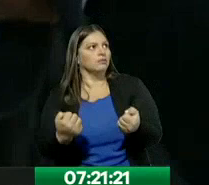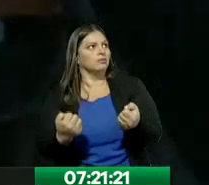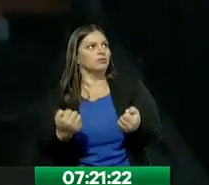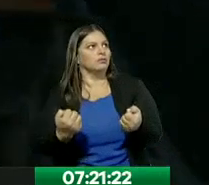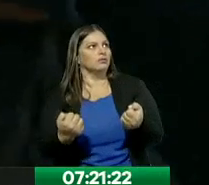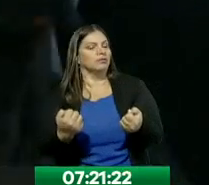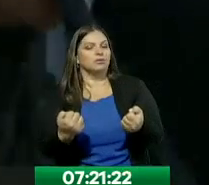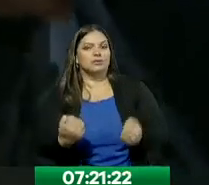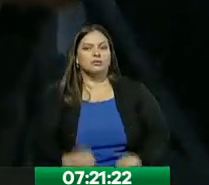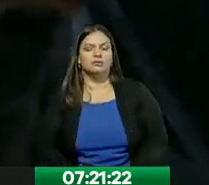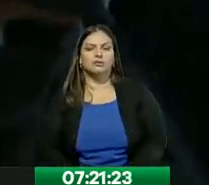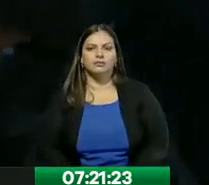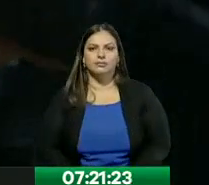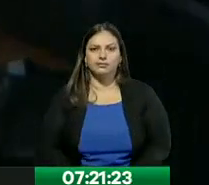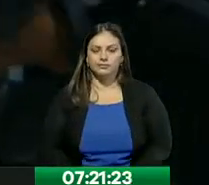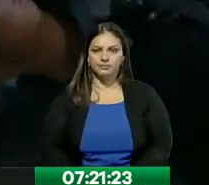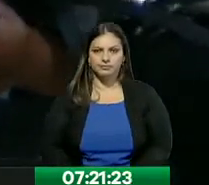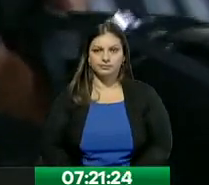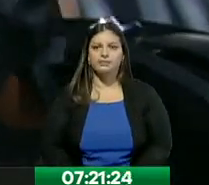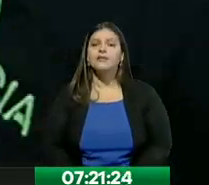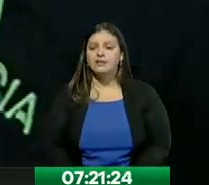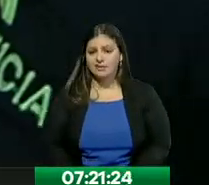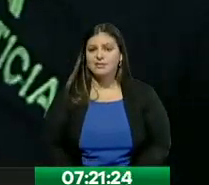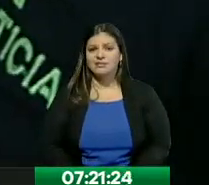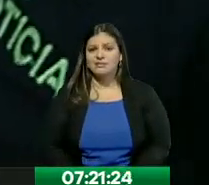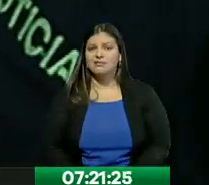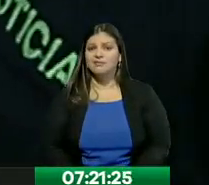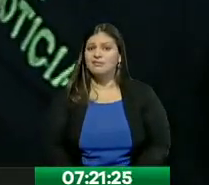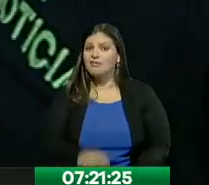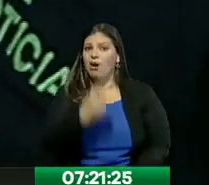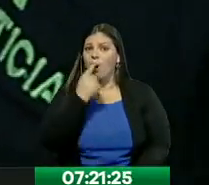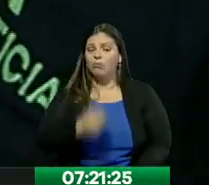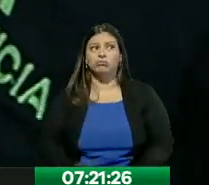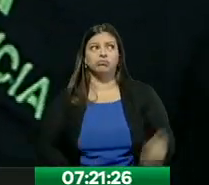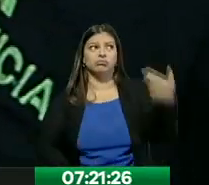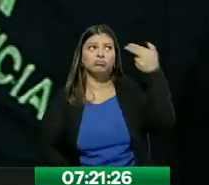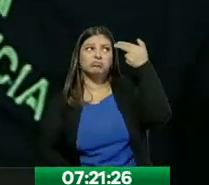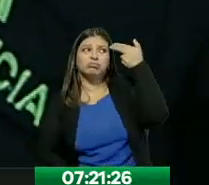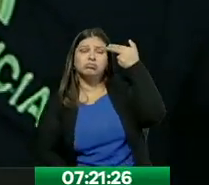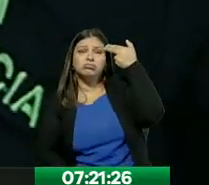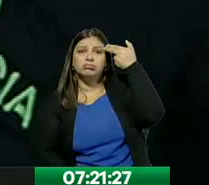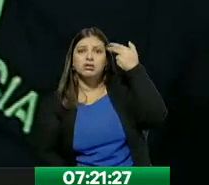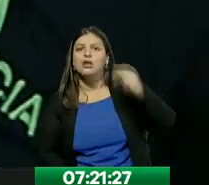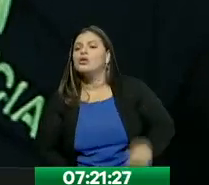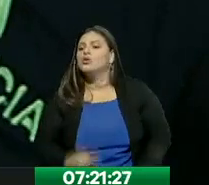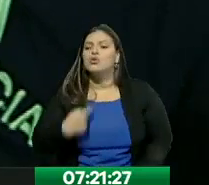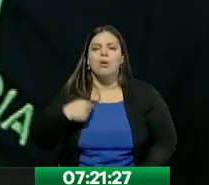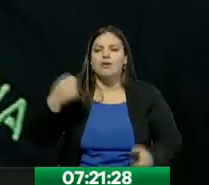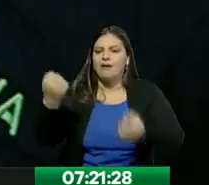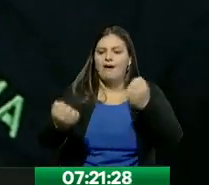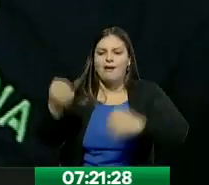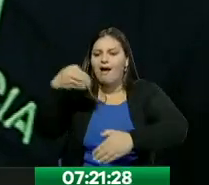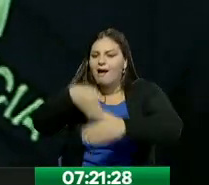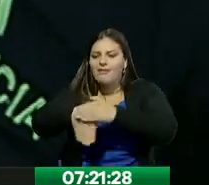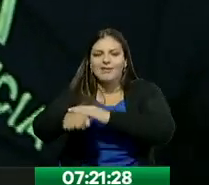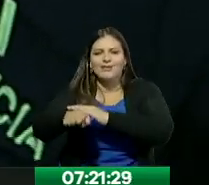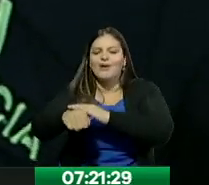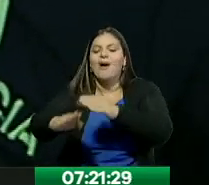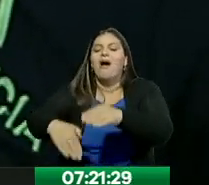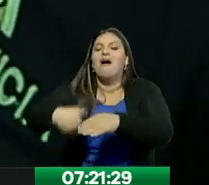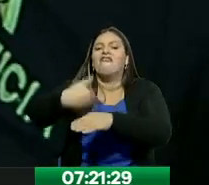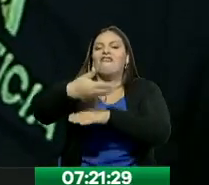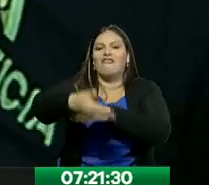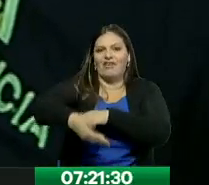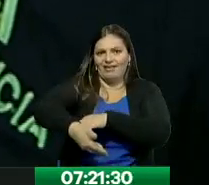lo amenazó con la supuesta arma? Con supuesta arma que es falsa. ¿Qué le decía? No, es que yo estaba fuera del carro, el man dentro del carro mejor. ¿Ya? Porque el man